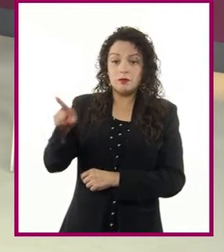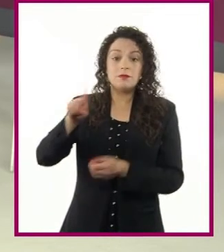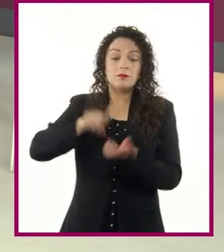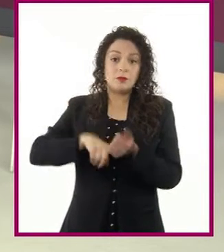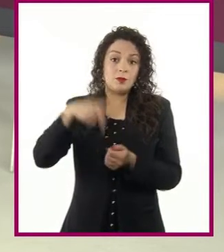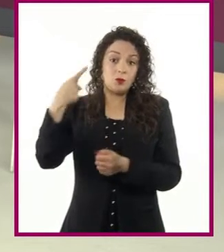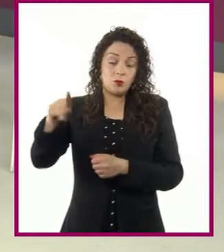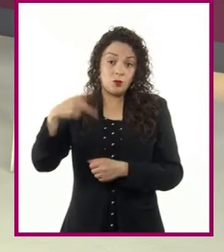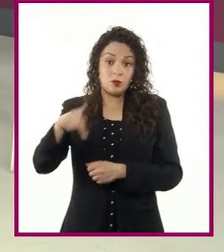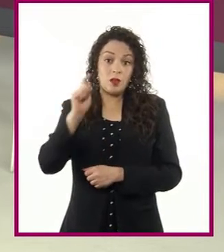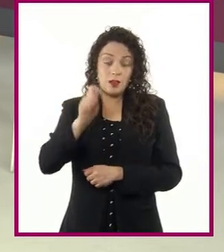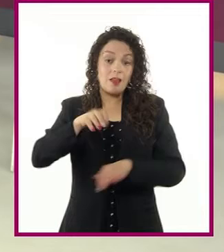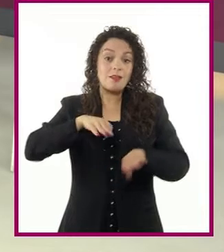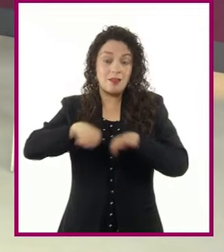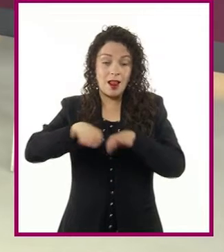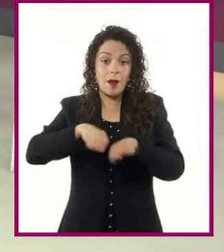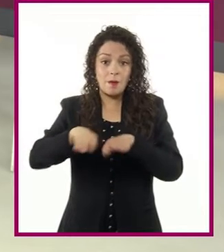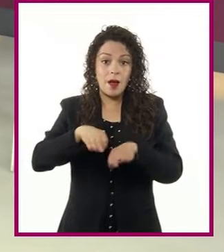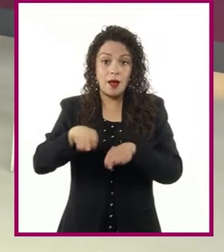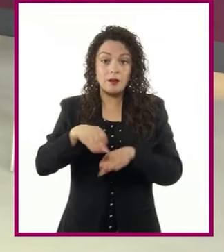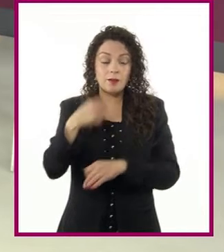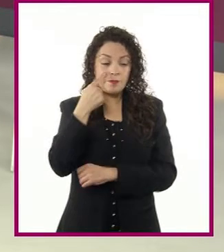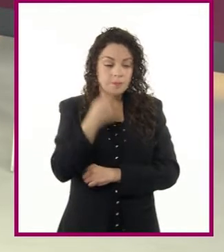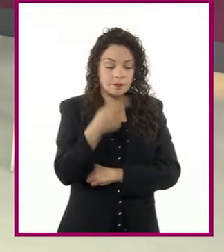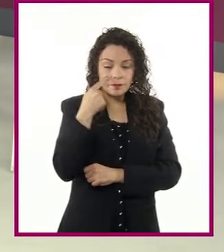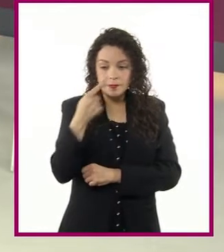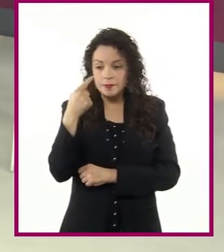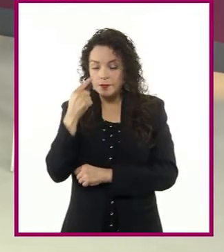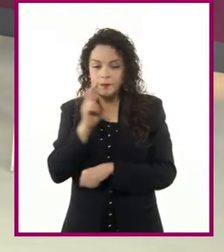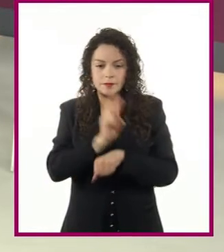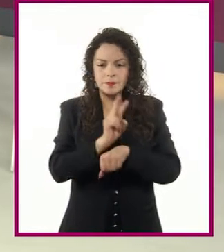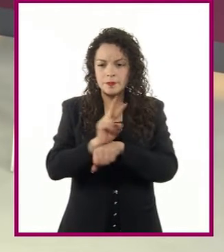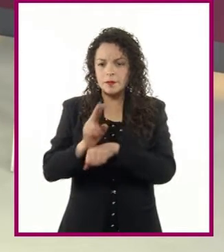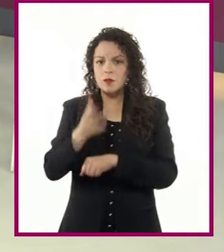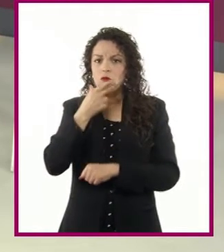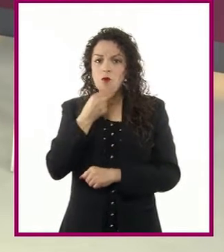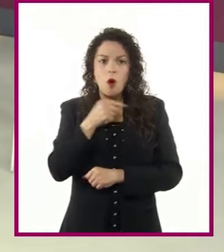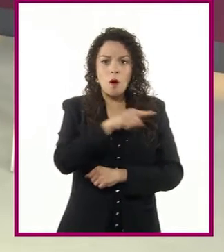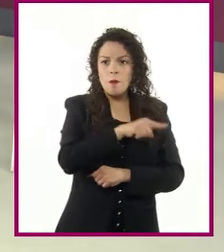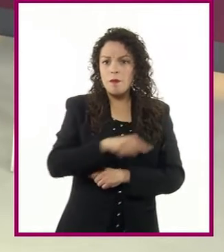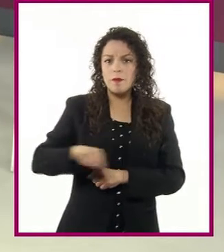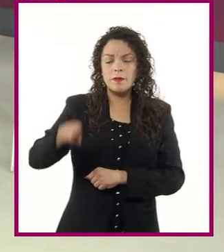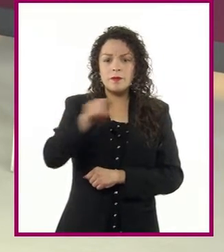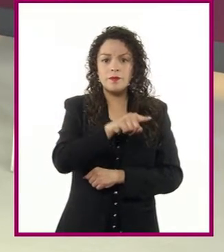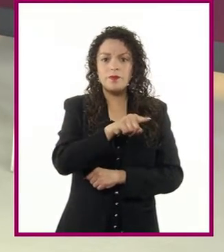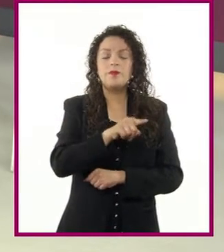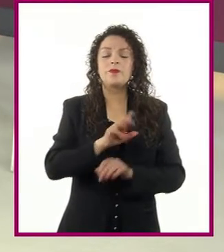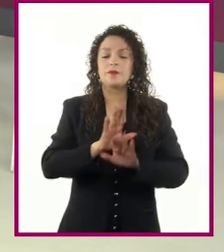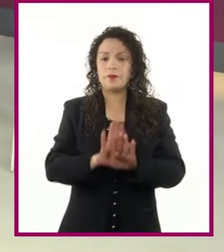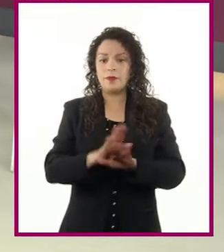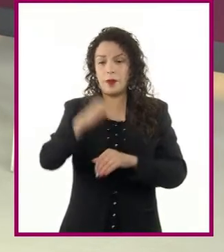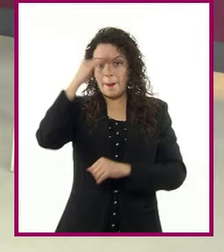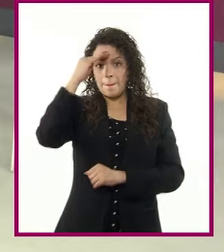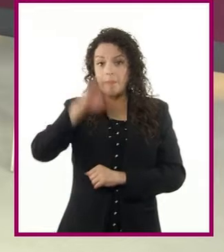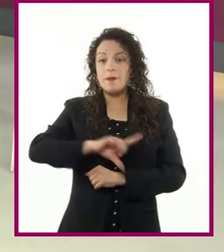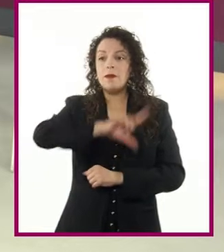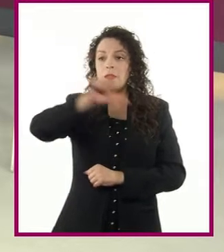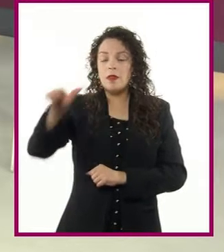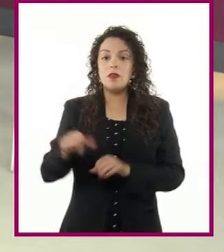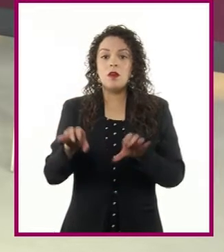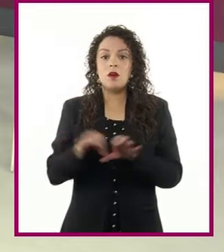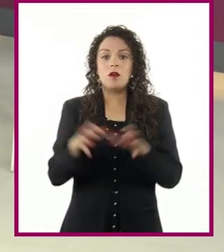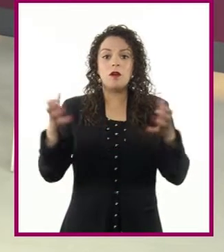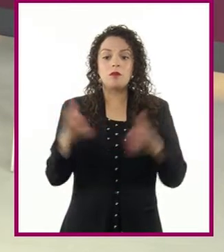oficio, cuidan muy bien que la gran mayoría de los hombres considere el paso de la emancipación, además de muy difícil,